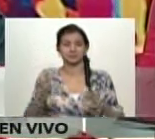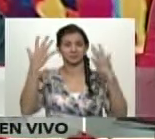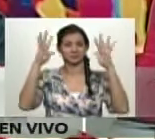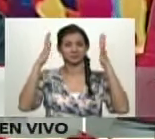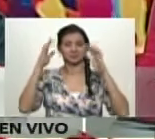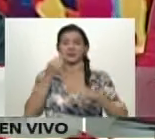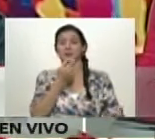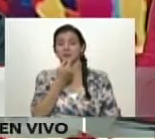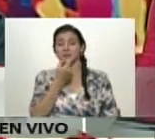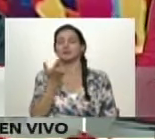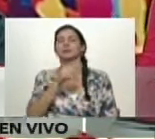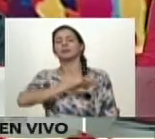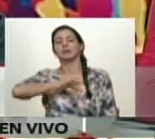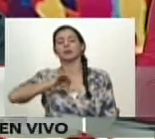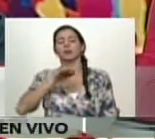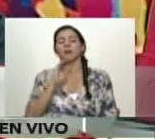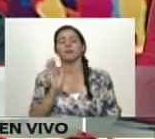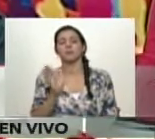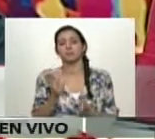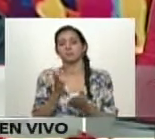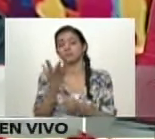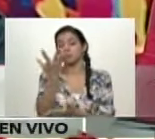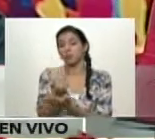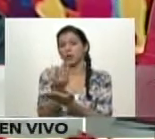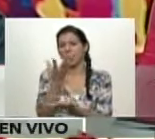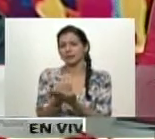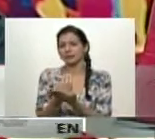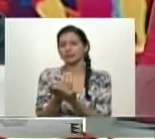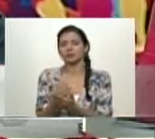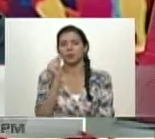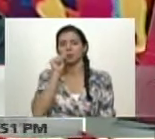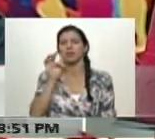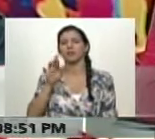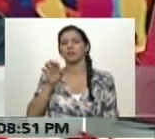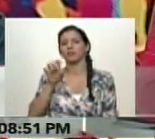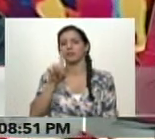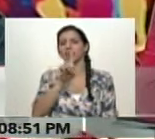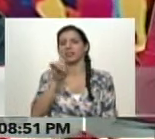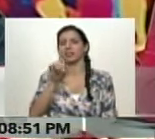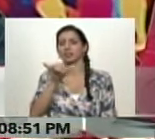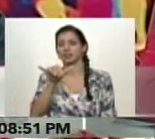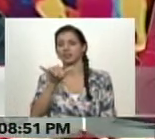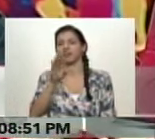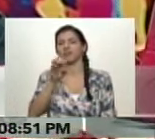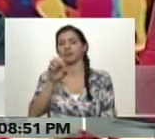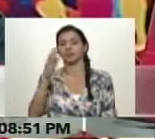En el Estado Monagas, el camarada Freddy Alirio Bernal Rosales.